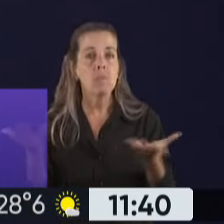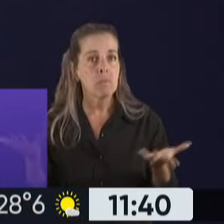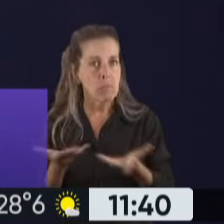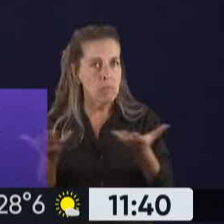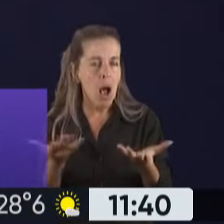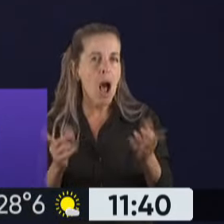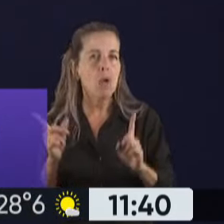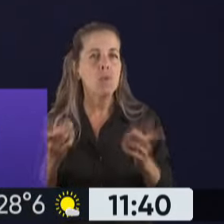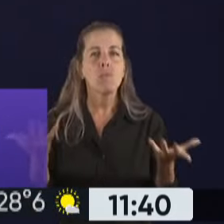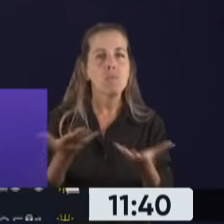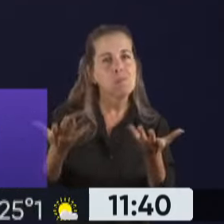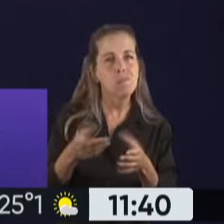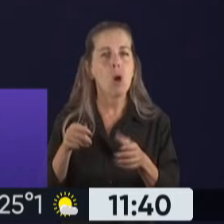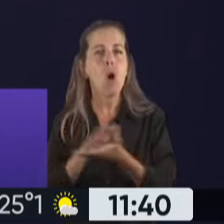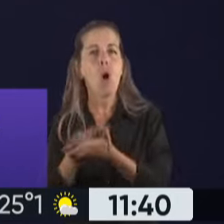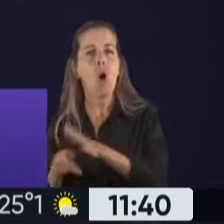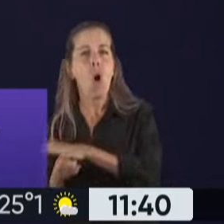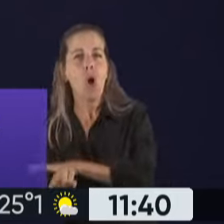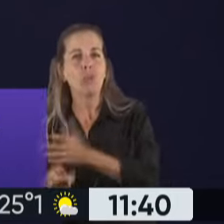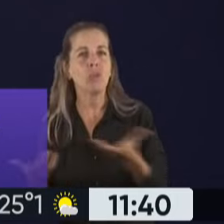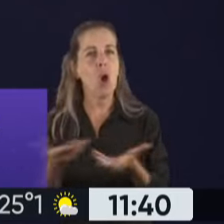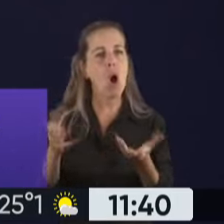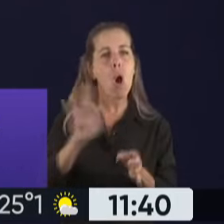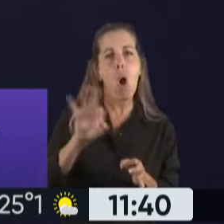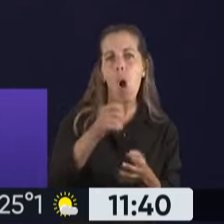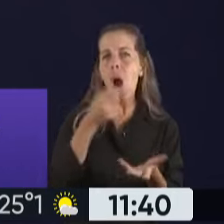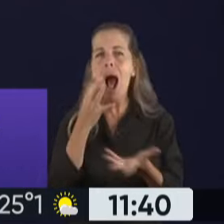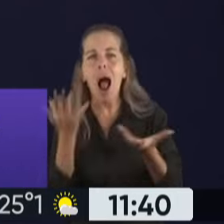de acto de corrupción que pueda llegar a existir